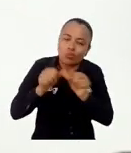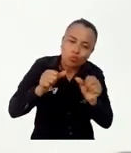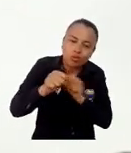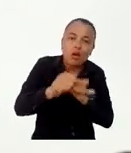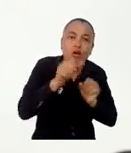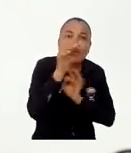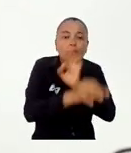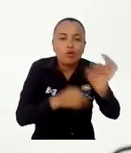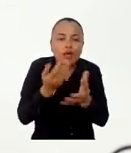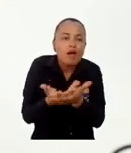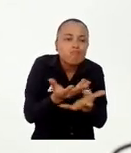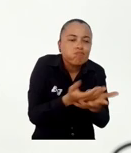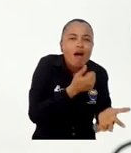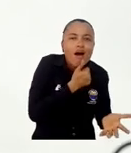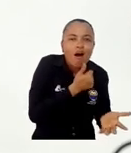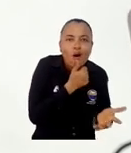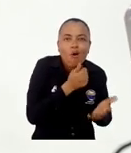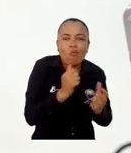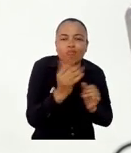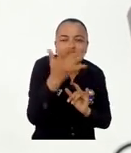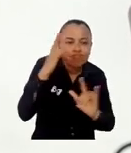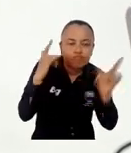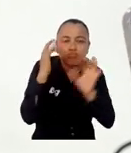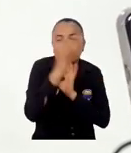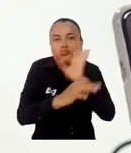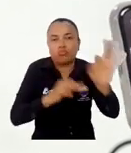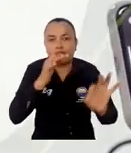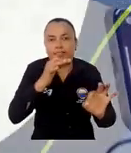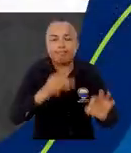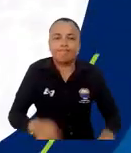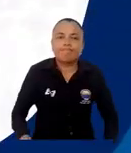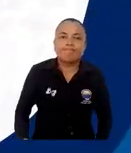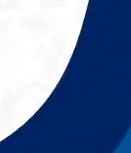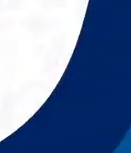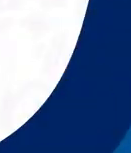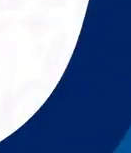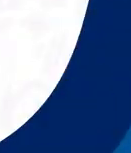Sostenibilidad Ambiental para proteger nuestros humedales, nuestros